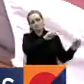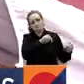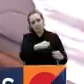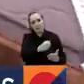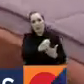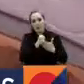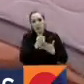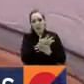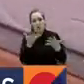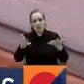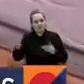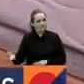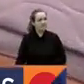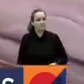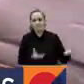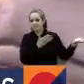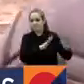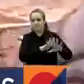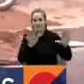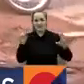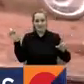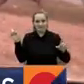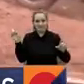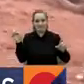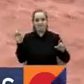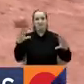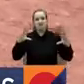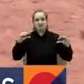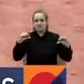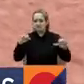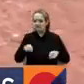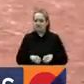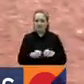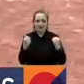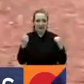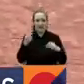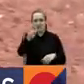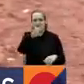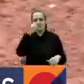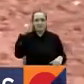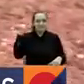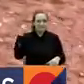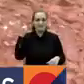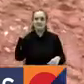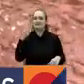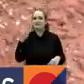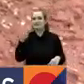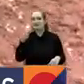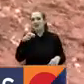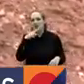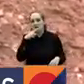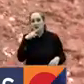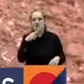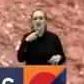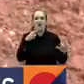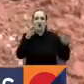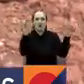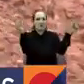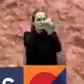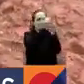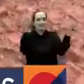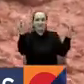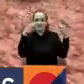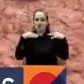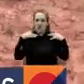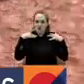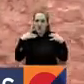estos elementos que han perdido. Ustedes pueden ver allí colchones, armarios, hay lavadoras, también hay estufas y otros elementos